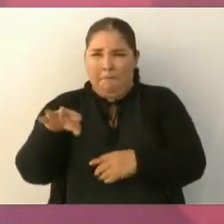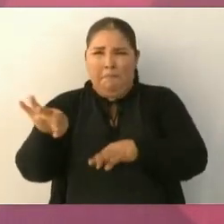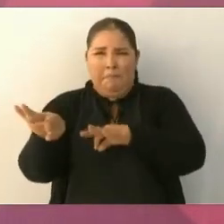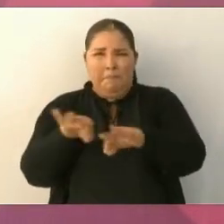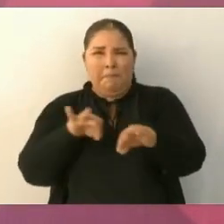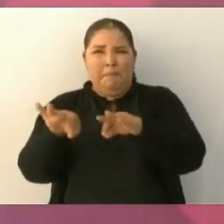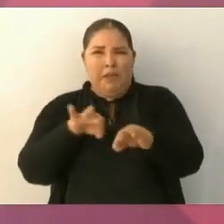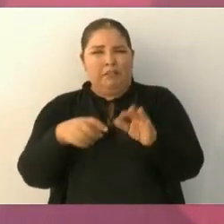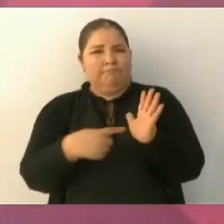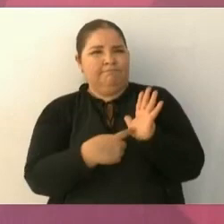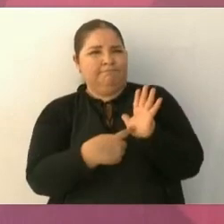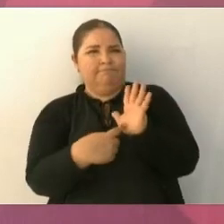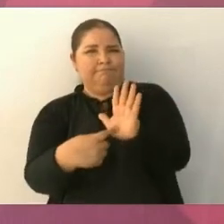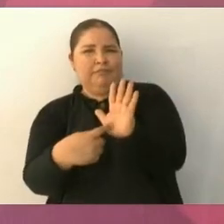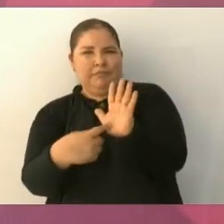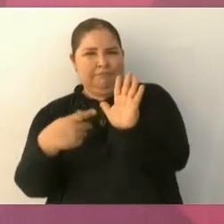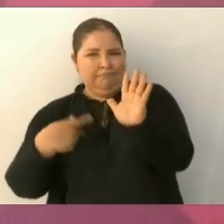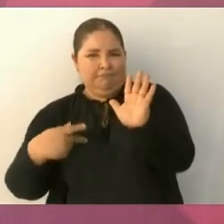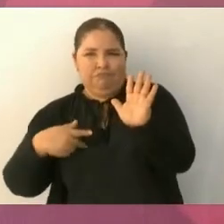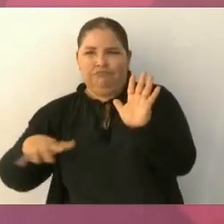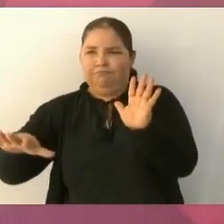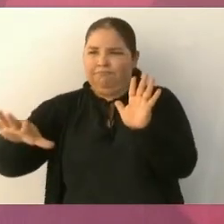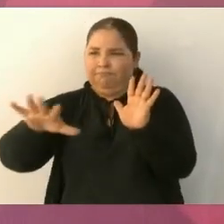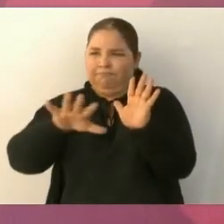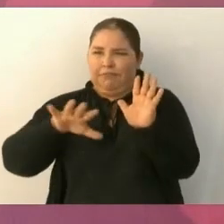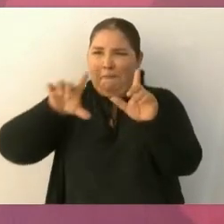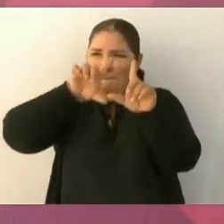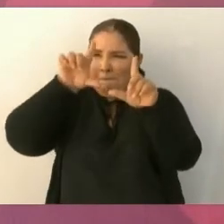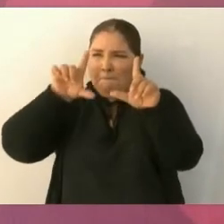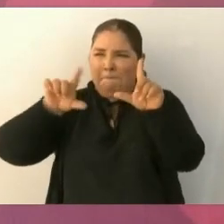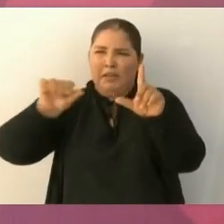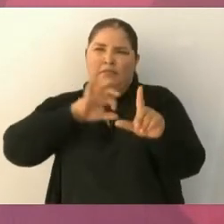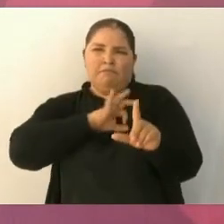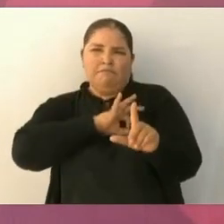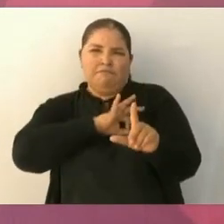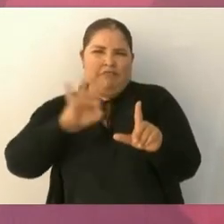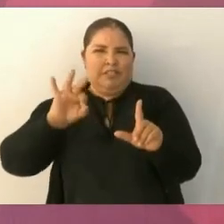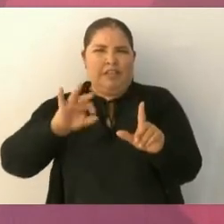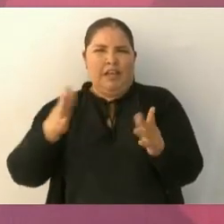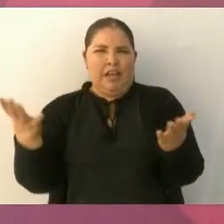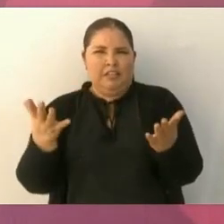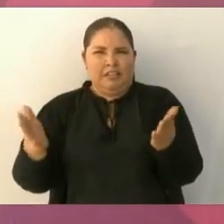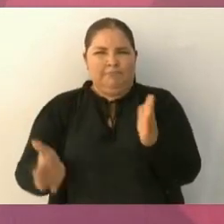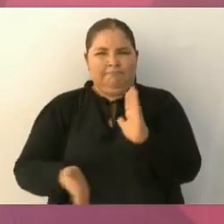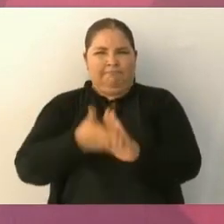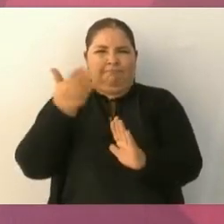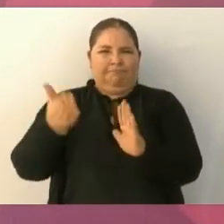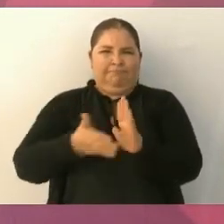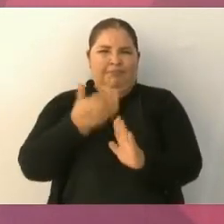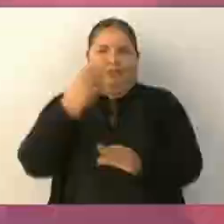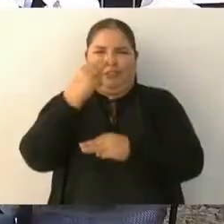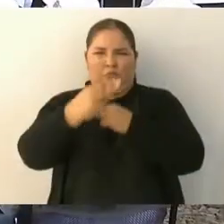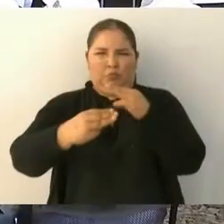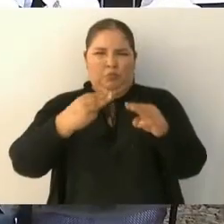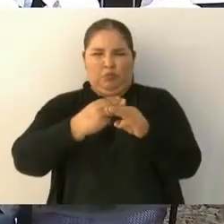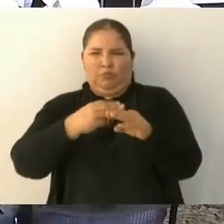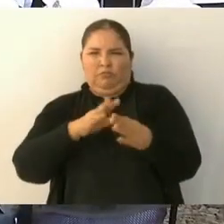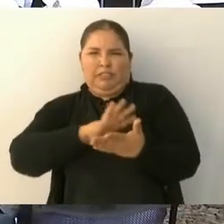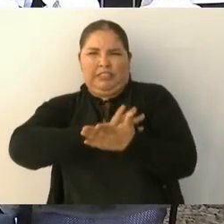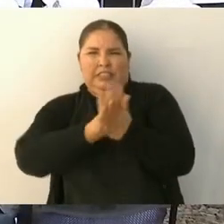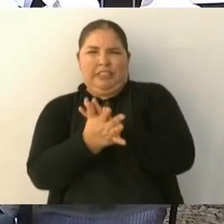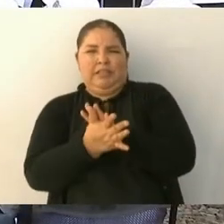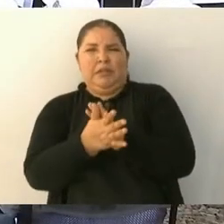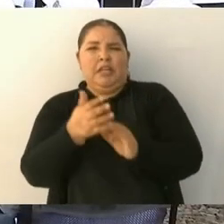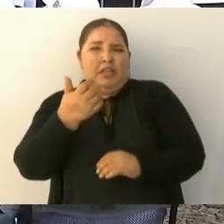mucha muestra de las capacidades que tiene nuestro país para abrirse paso en un mundo en permanente evolución.